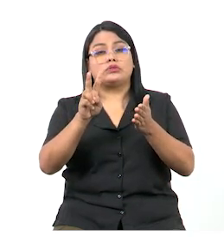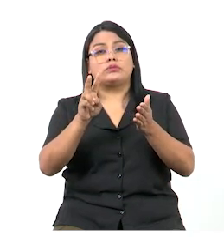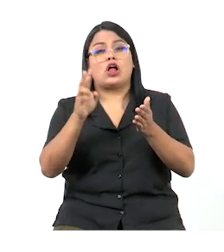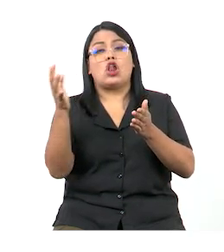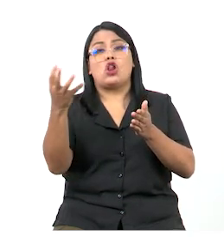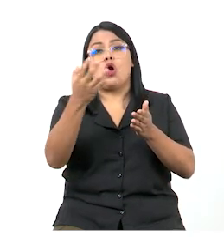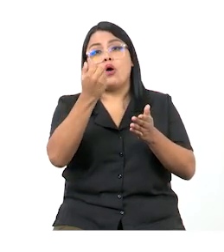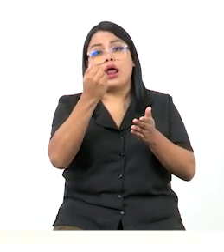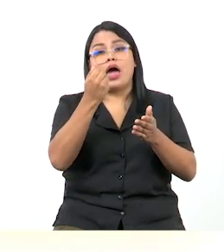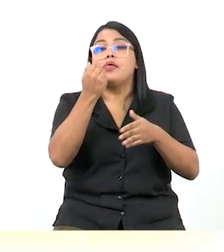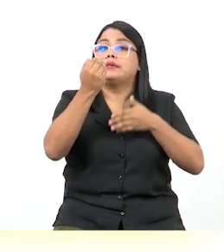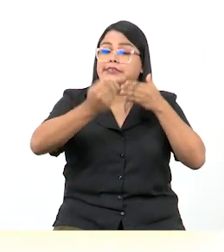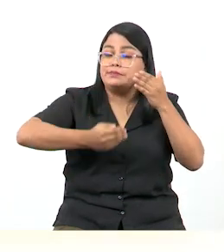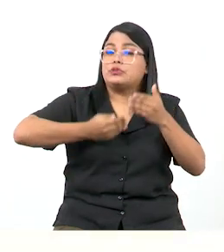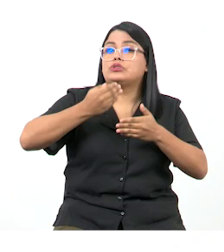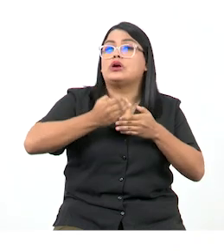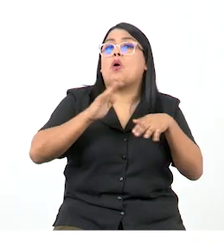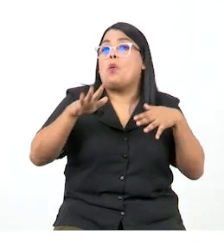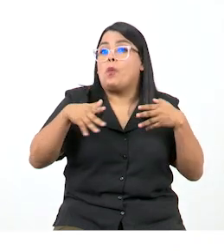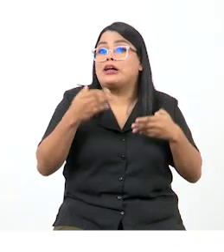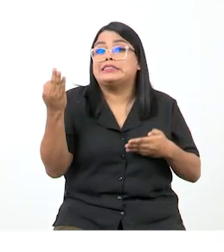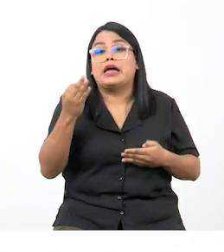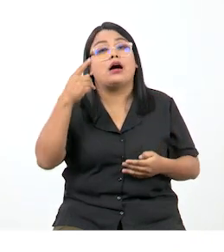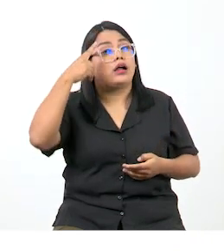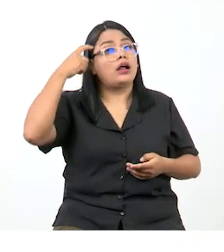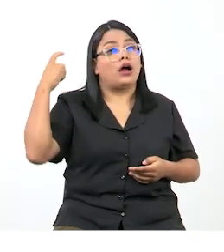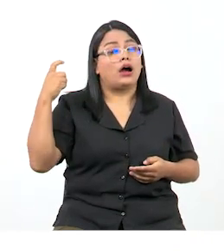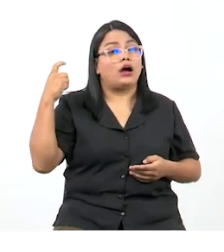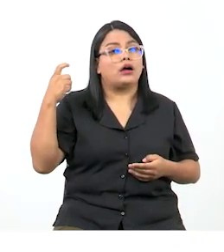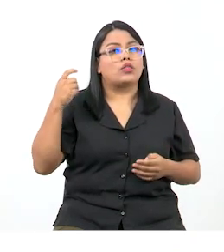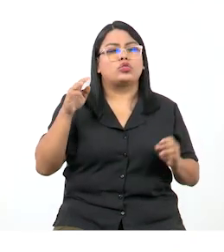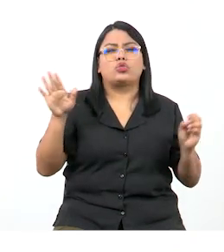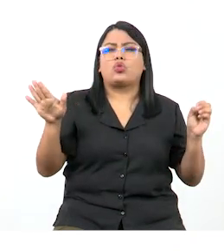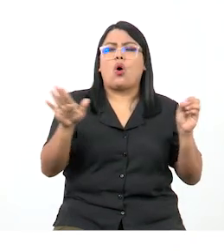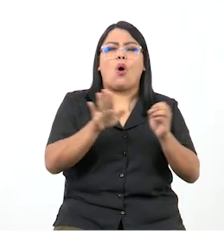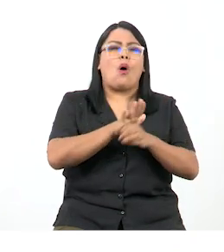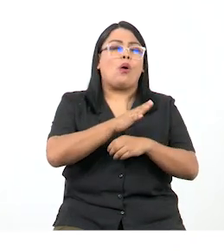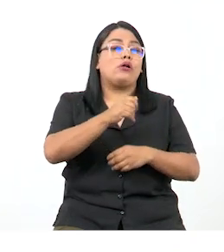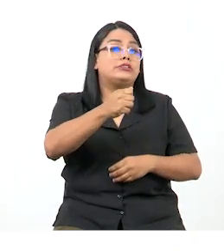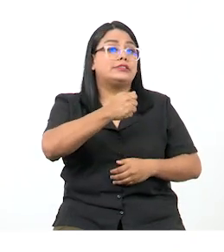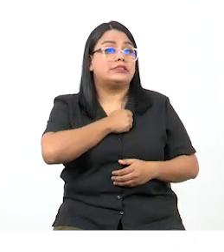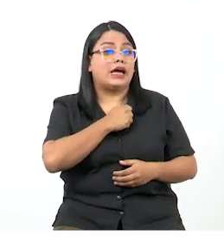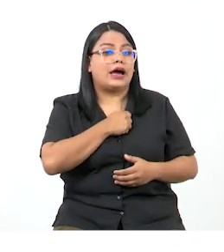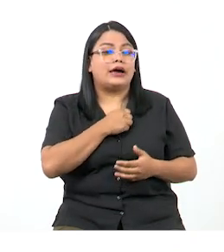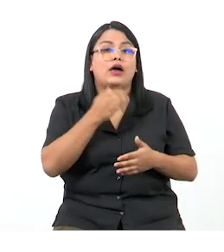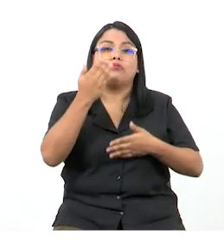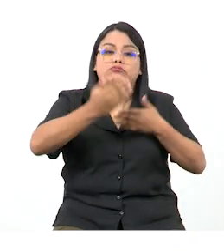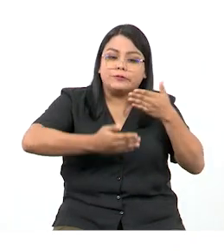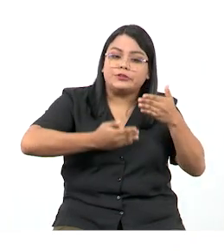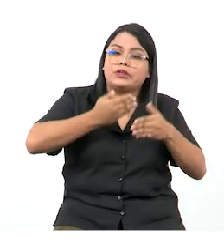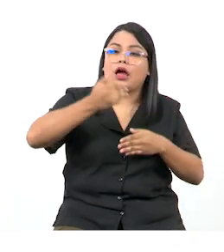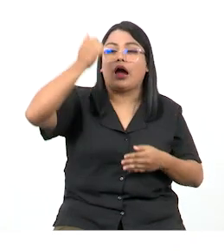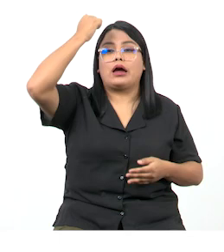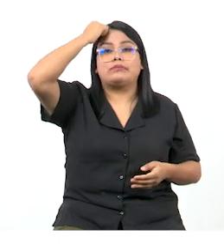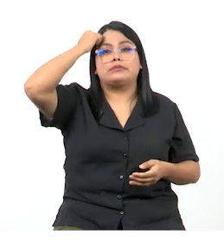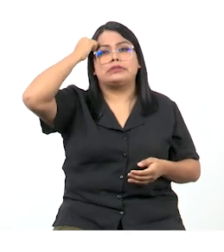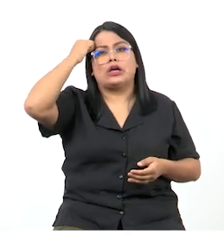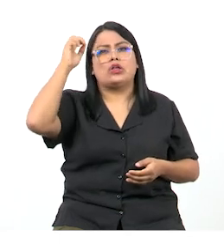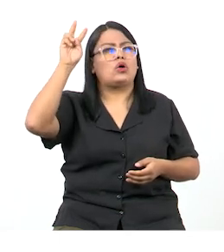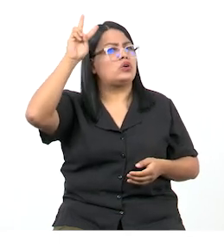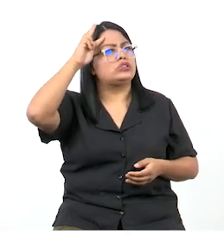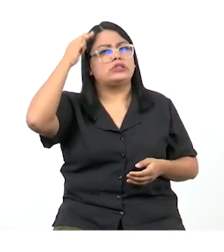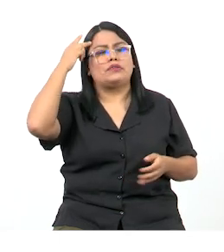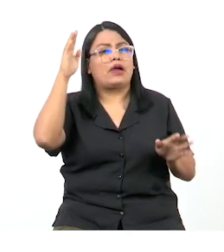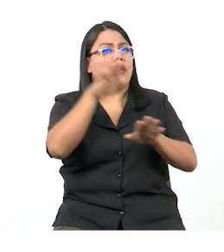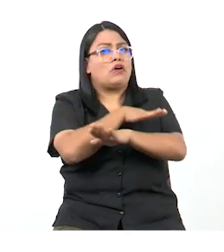2 escalas, logrado y en proceso, porque debemos recordar que todo este trabajo es parte del proceso